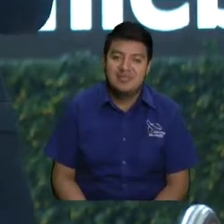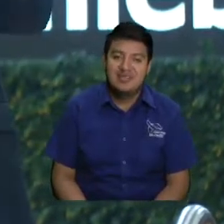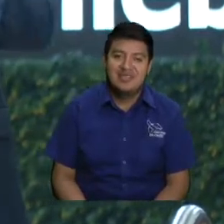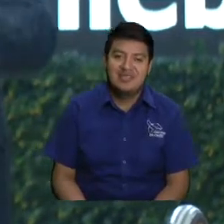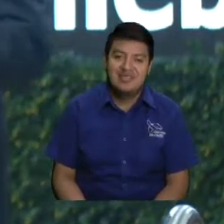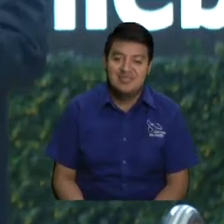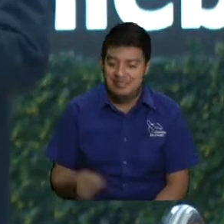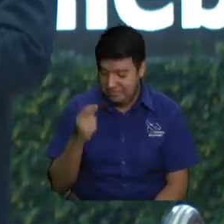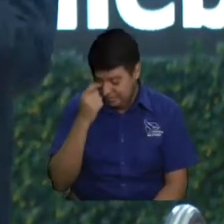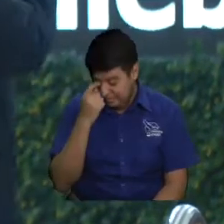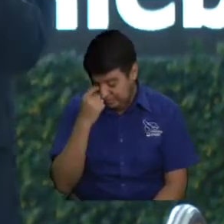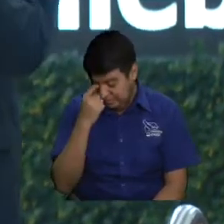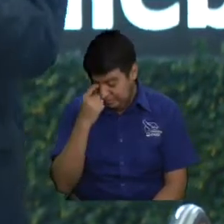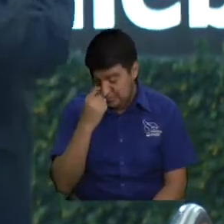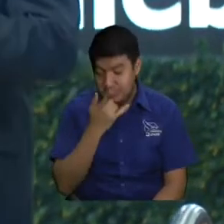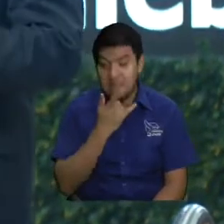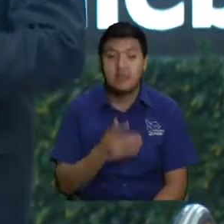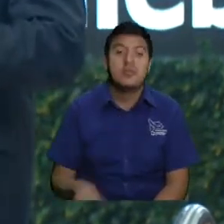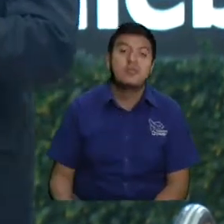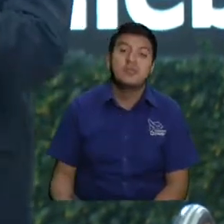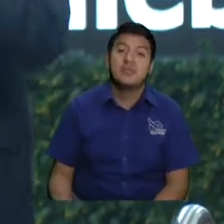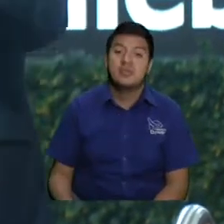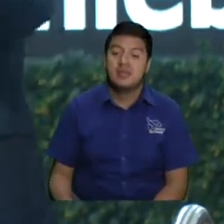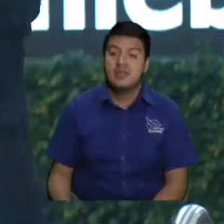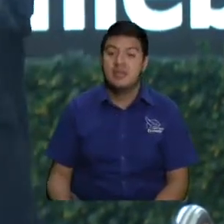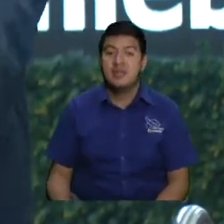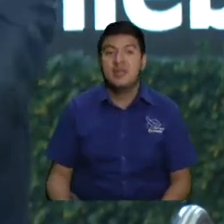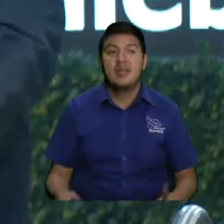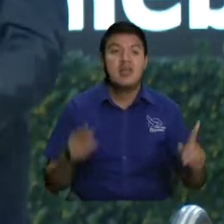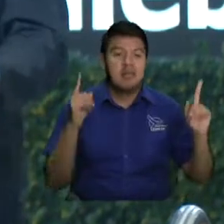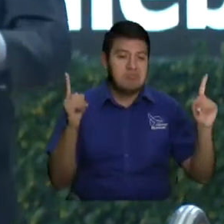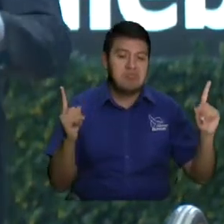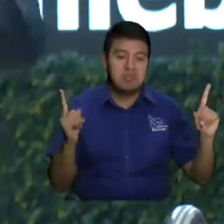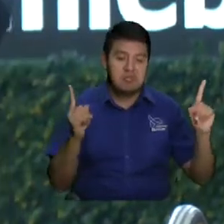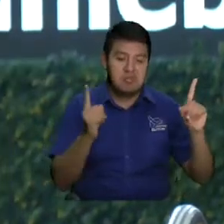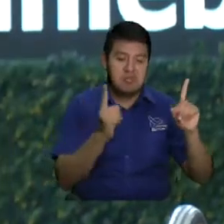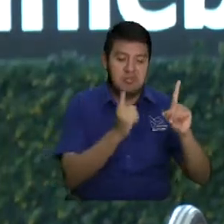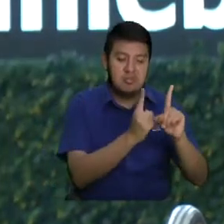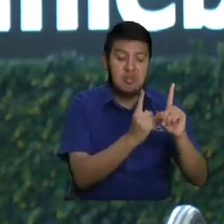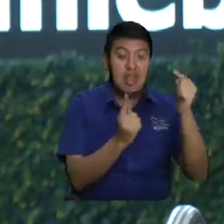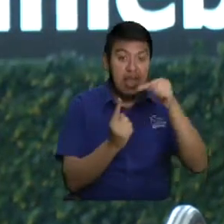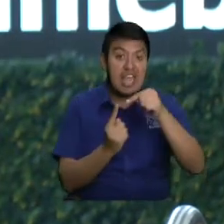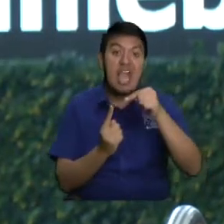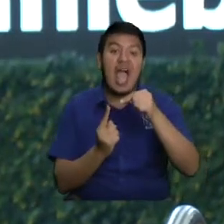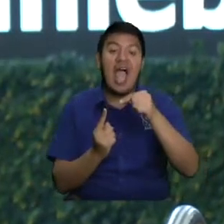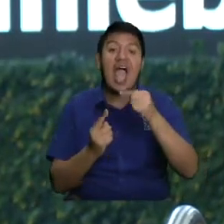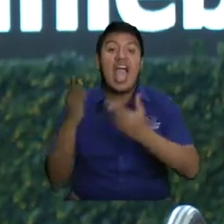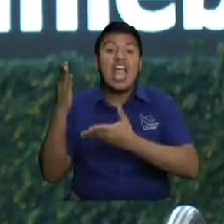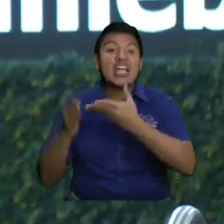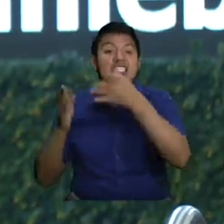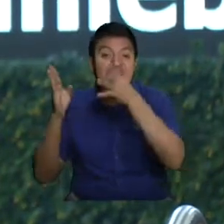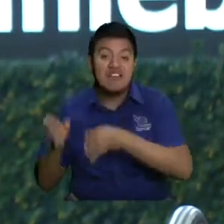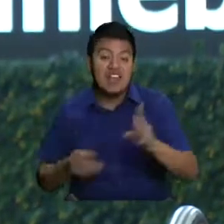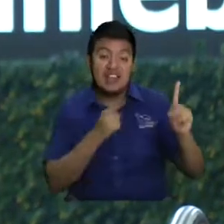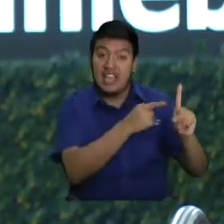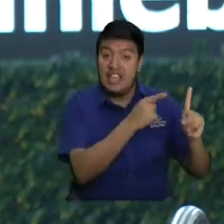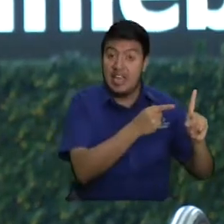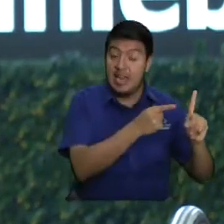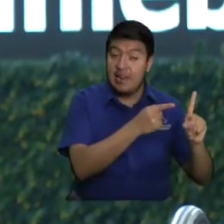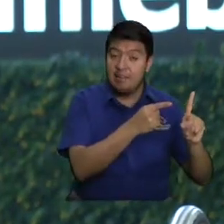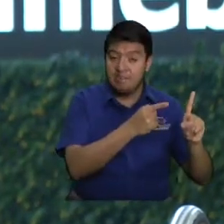y se enamoró del muchacho y el muchacho de ella. Y entonces la novia la odia y a saber qué pasa y esto